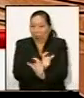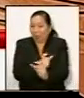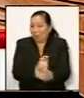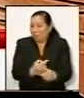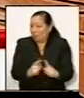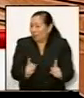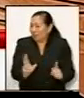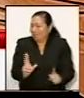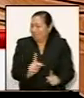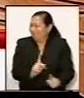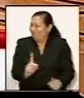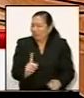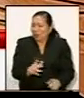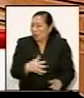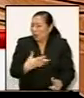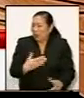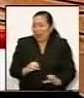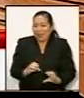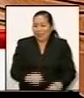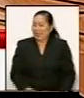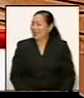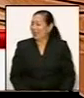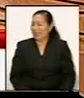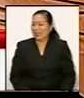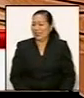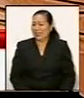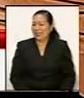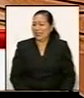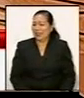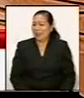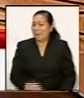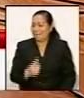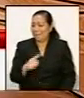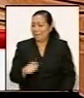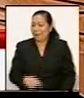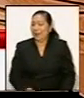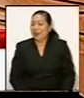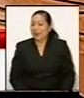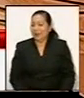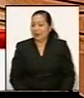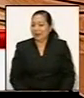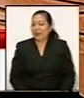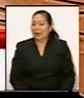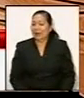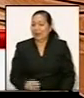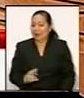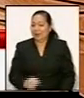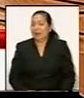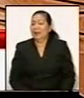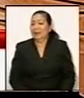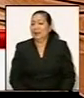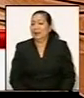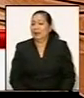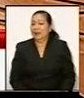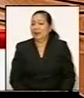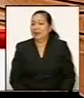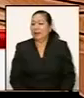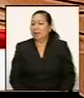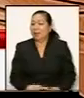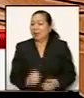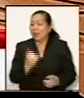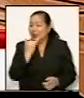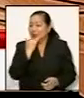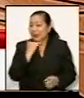pero no es tampoco algo que no pueda que puedan dañar diríamos en este sentido a los estudiantes hay que